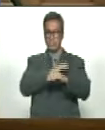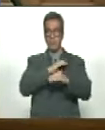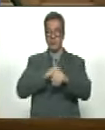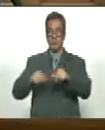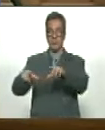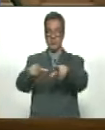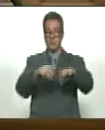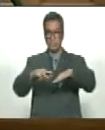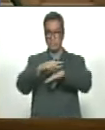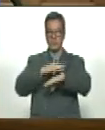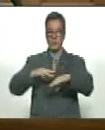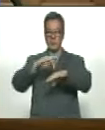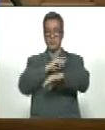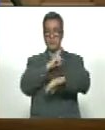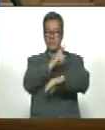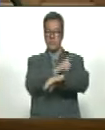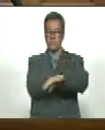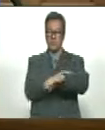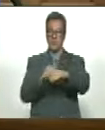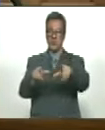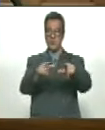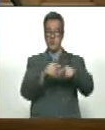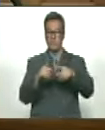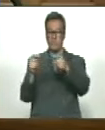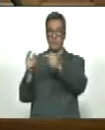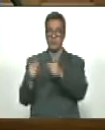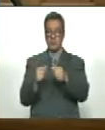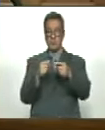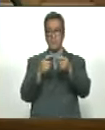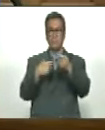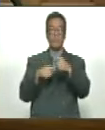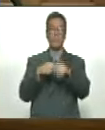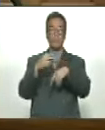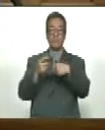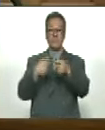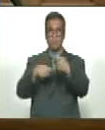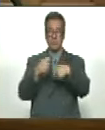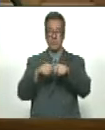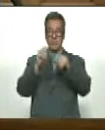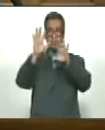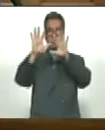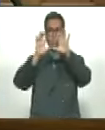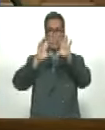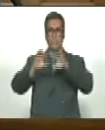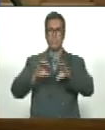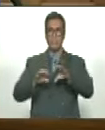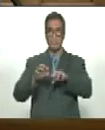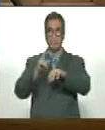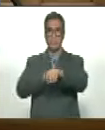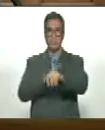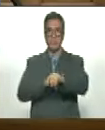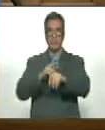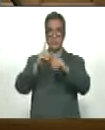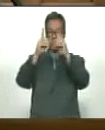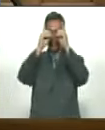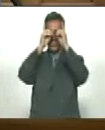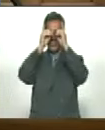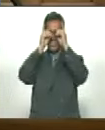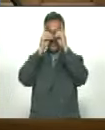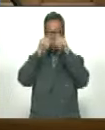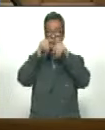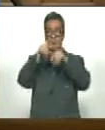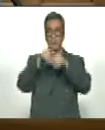de Ministros y ministra del Poder Popular de Economía, Finanzas y Comercio Exterior, doctora Delcy